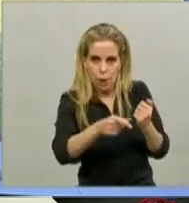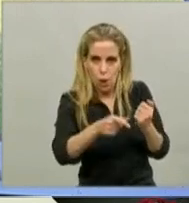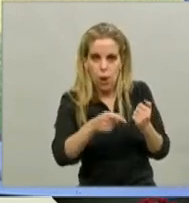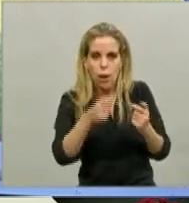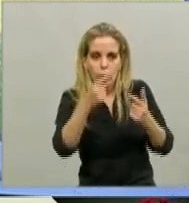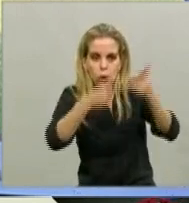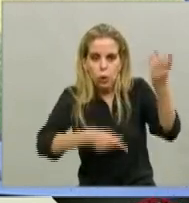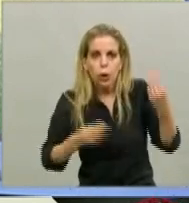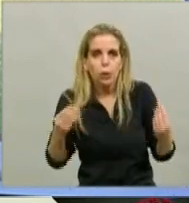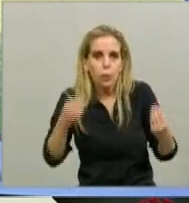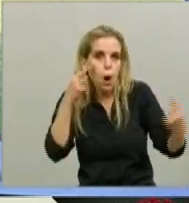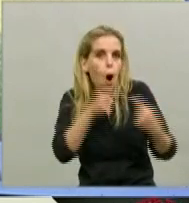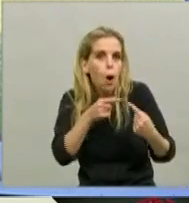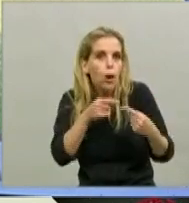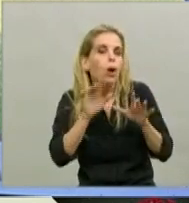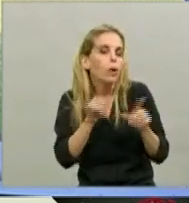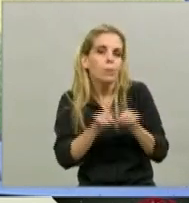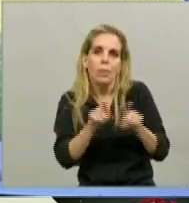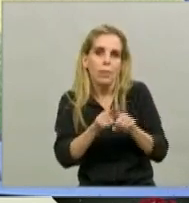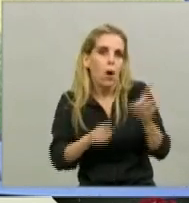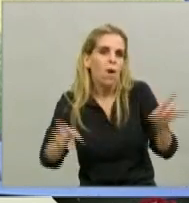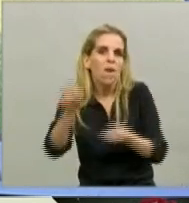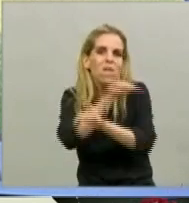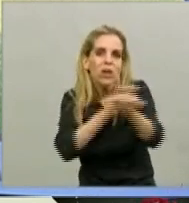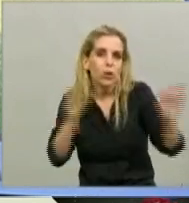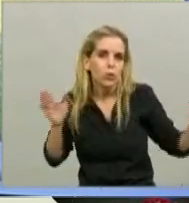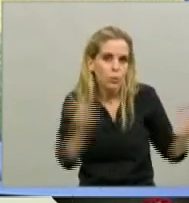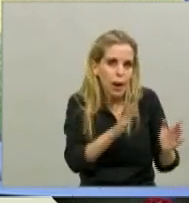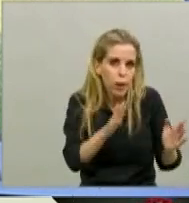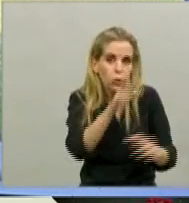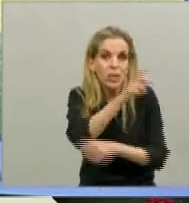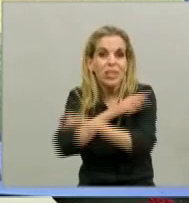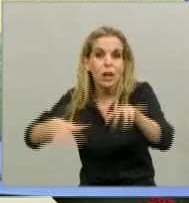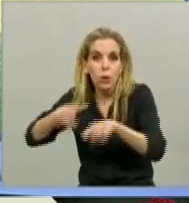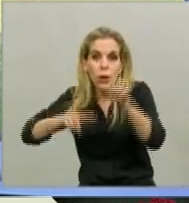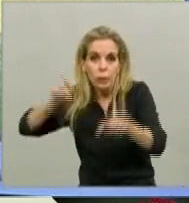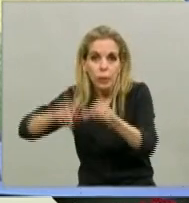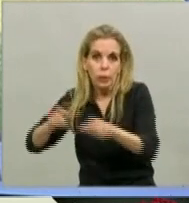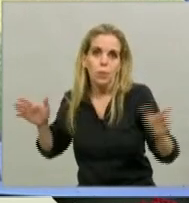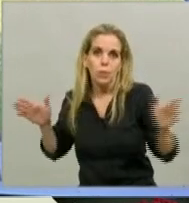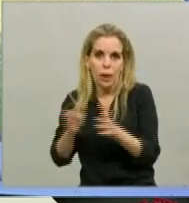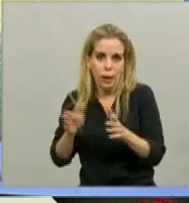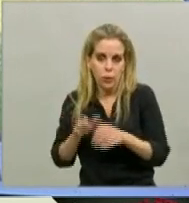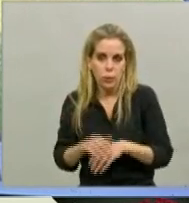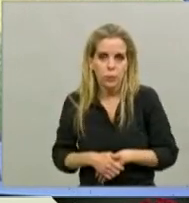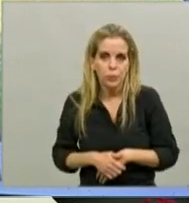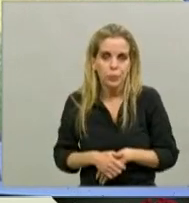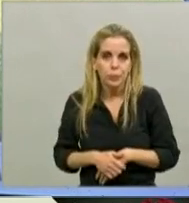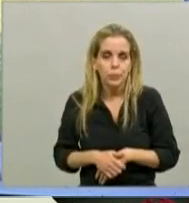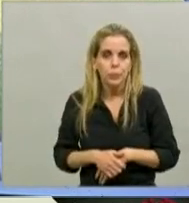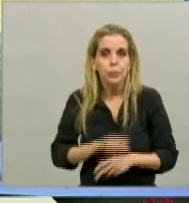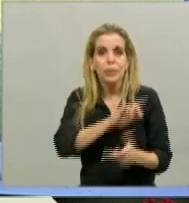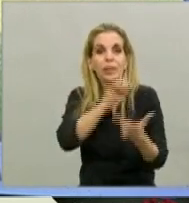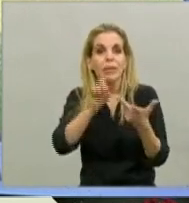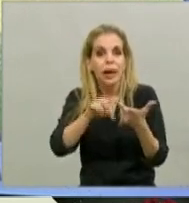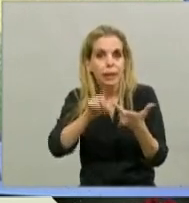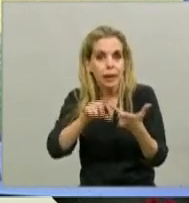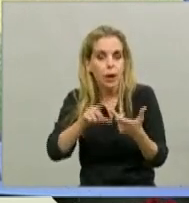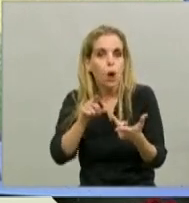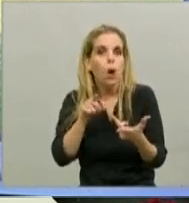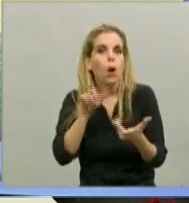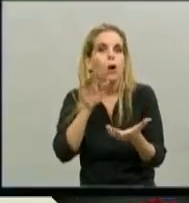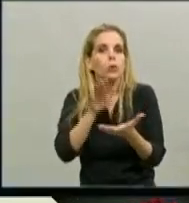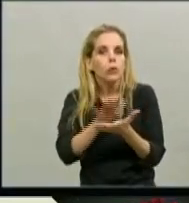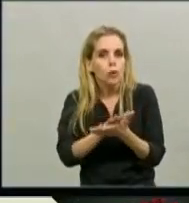es reducir la circulación. El segundo pilar tiene que ver con la restricción de